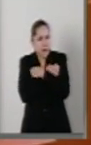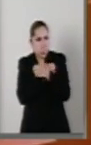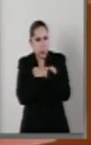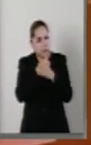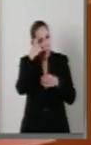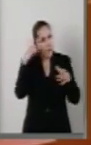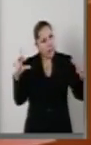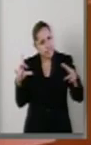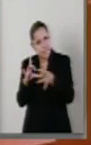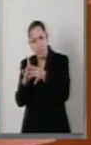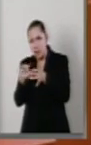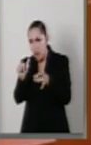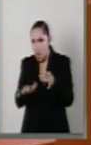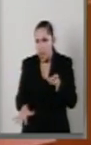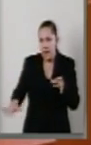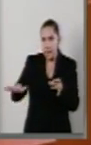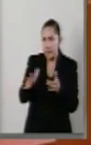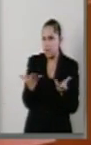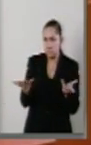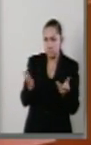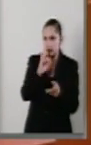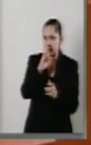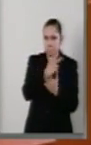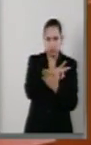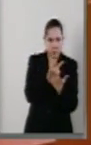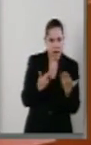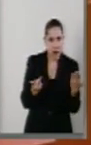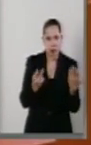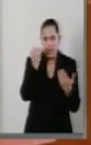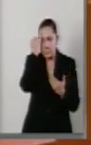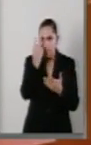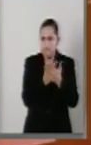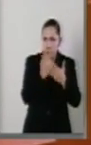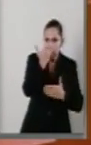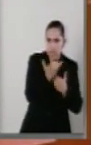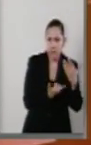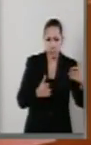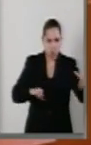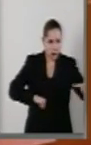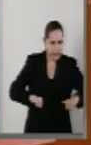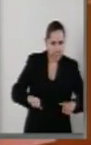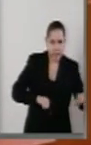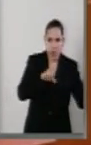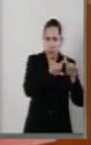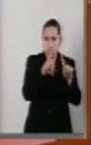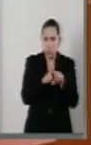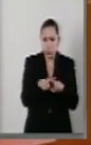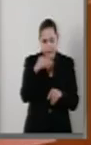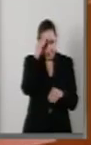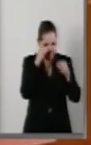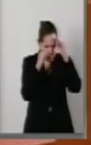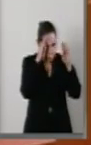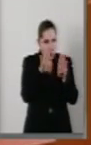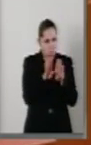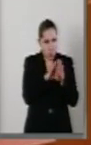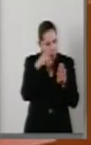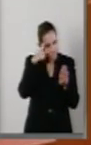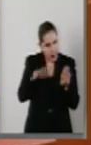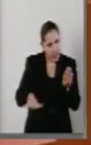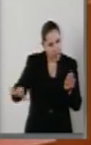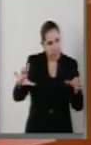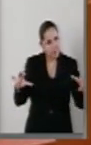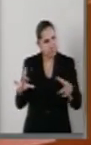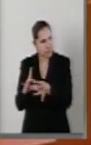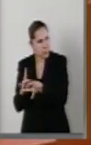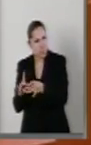Deben procurarse planes, proyectos y acciones innovadores para atender este problema. Solo así se